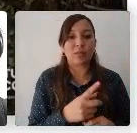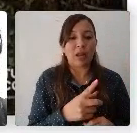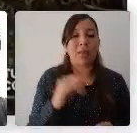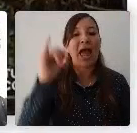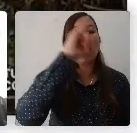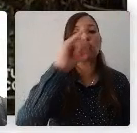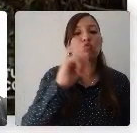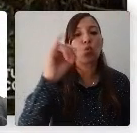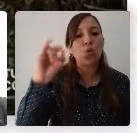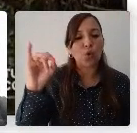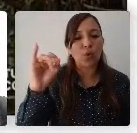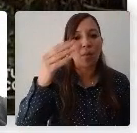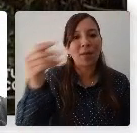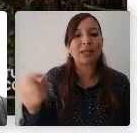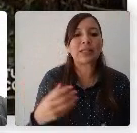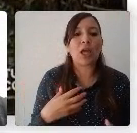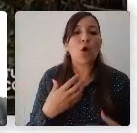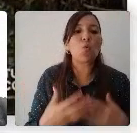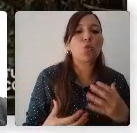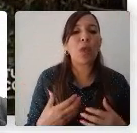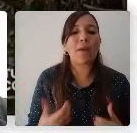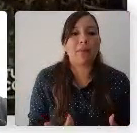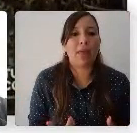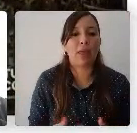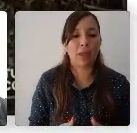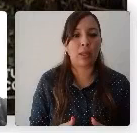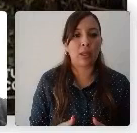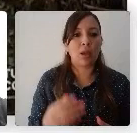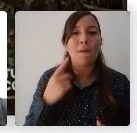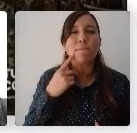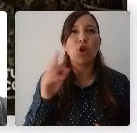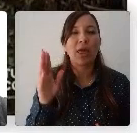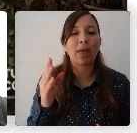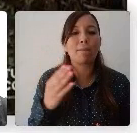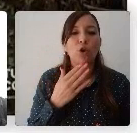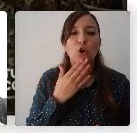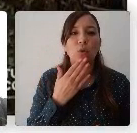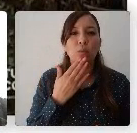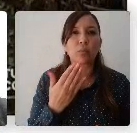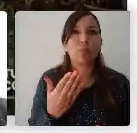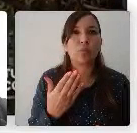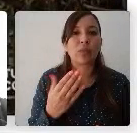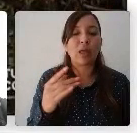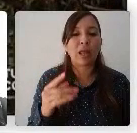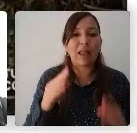están más ligadas al tema de cultura viva, ¿no? Y tiene que ver con los destinos más potentes, en este caso el triángulo que